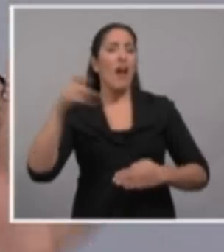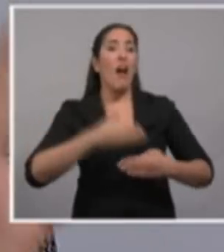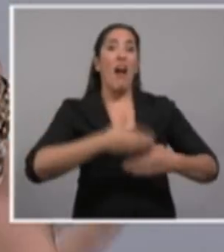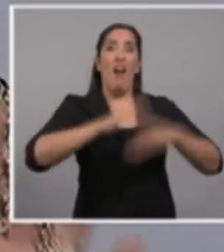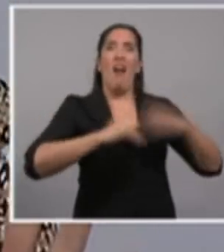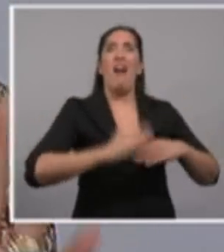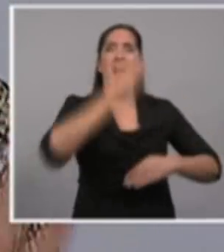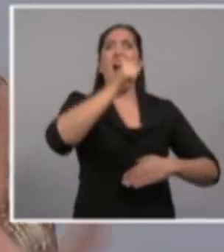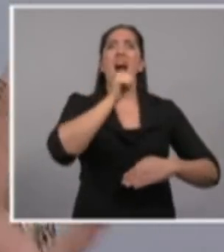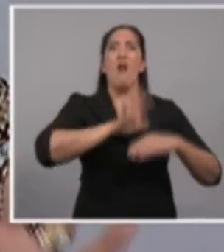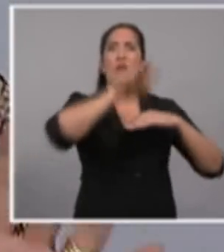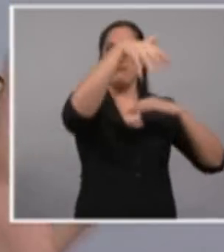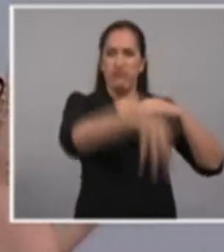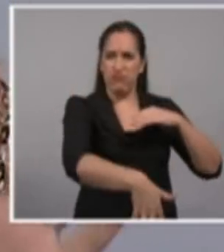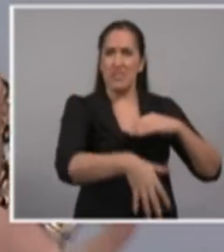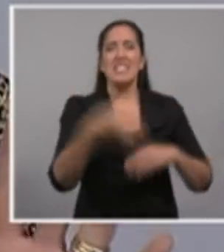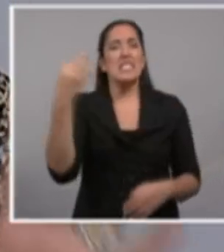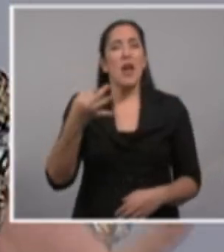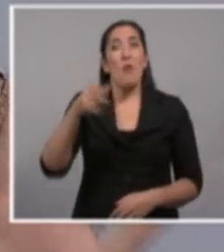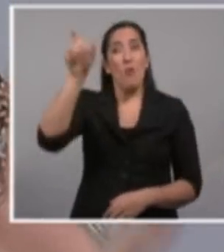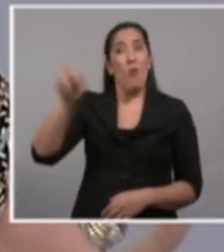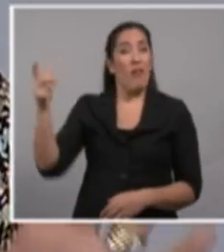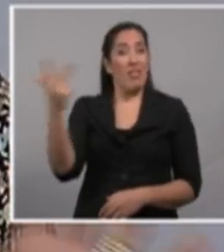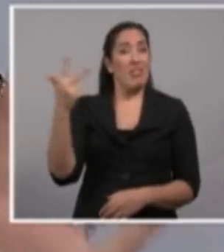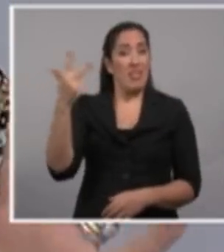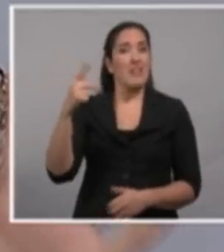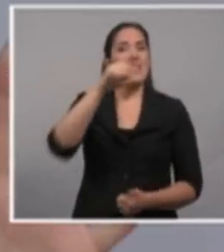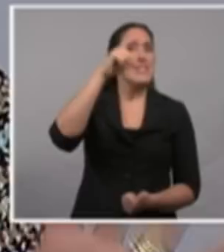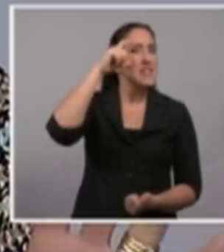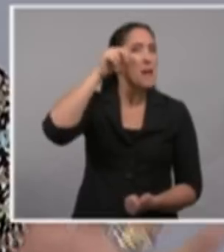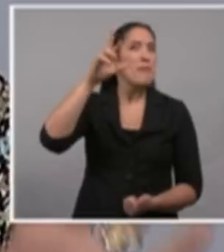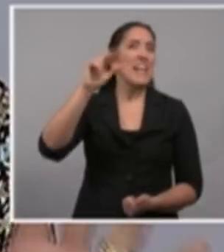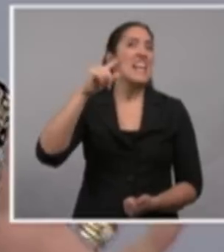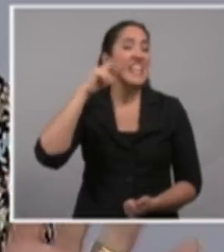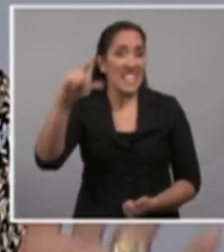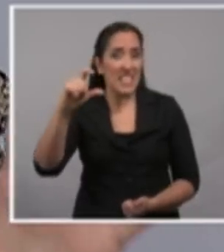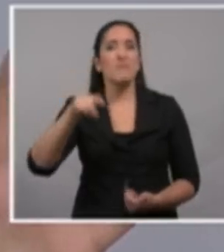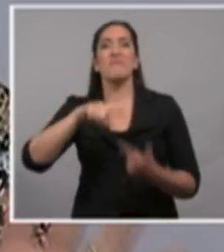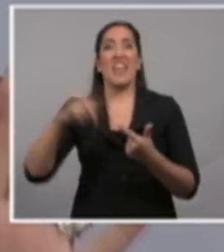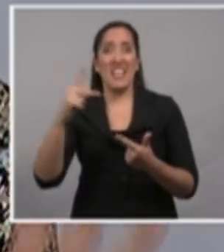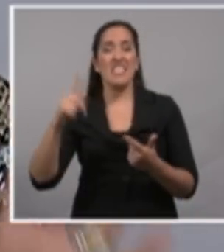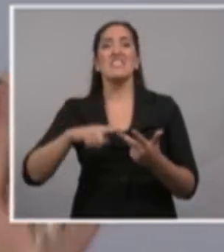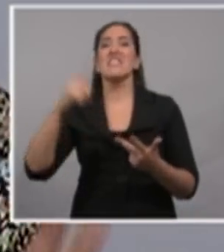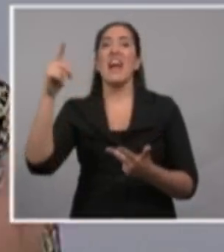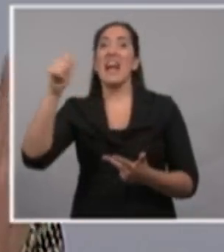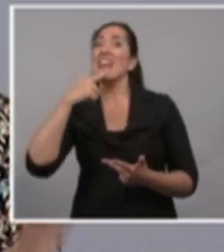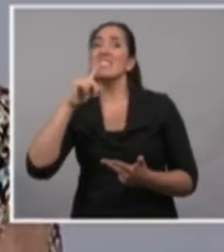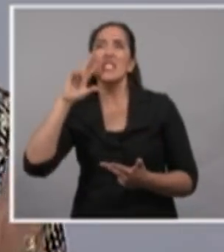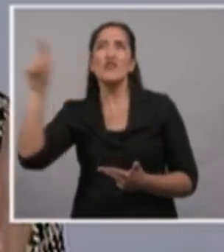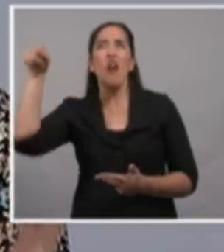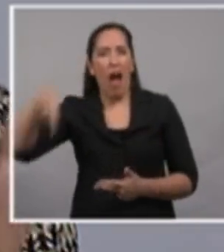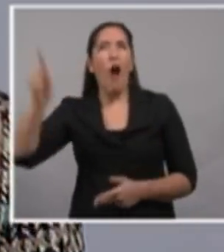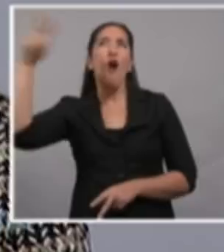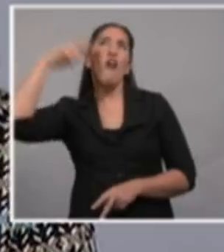seguramente desde algún lugar los tres, Sepernich, Kirchner y Castillo, están viendo cómo se